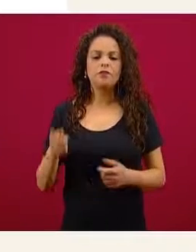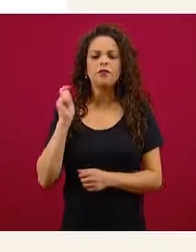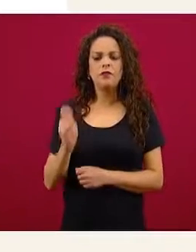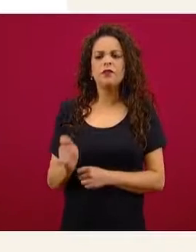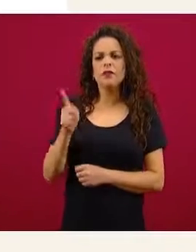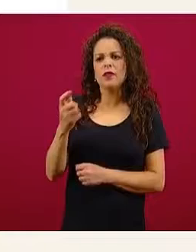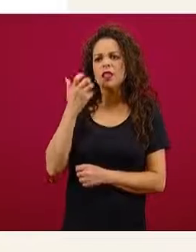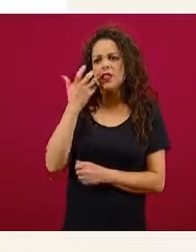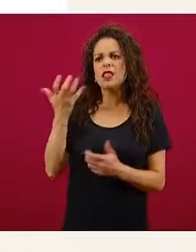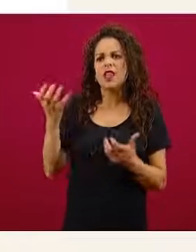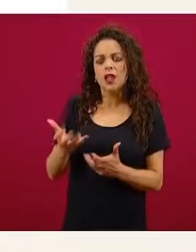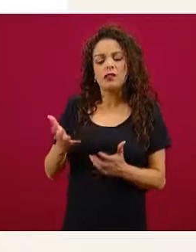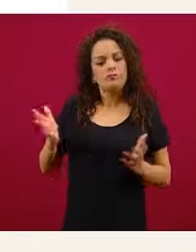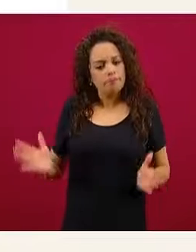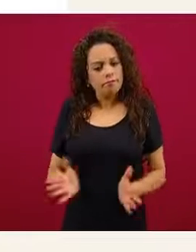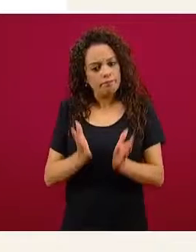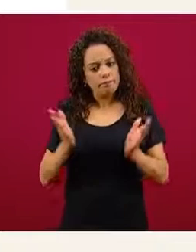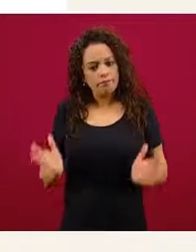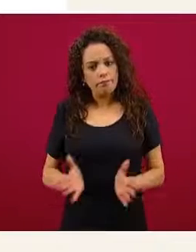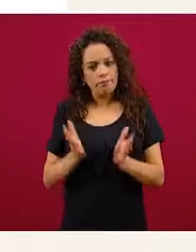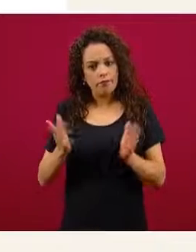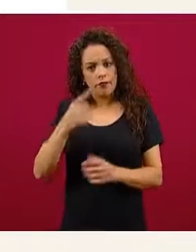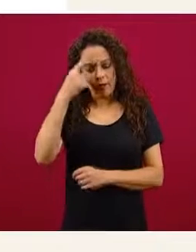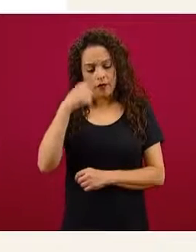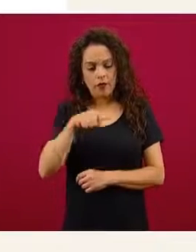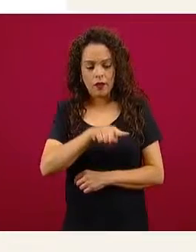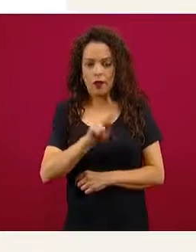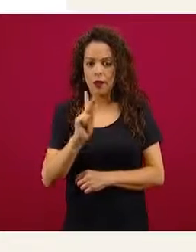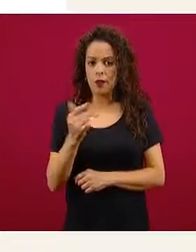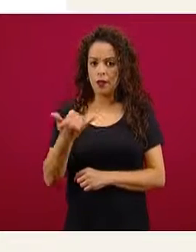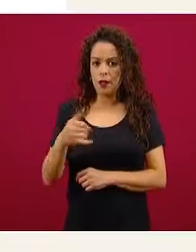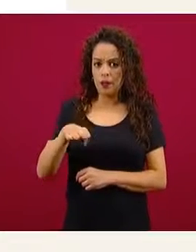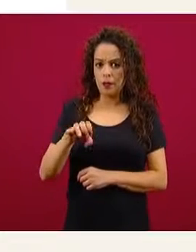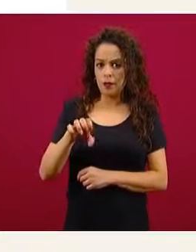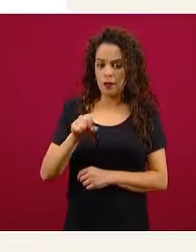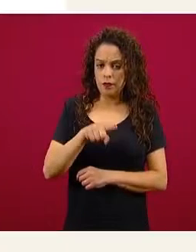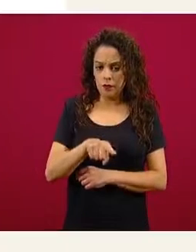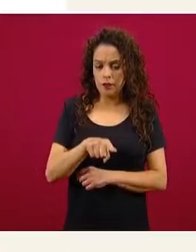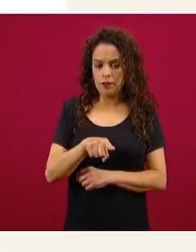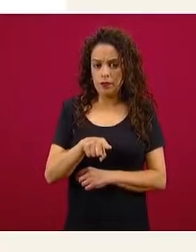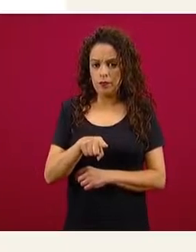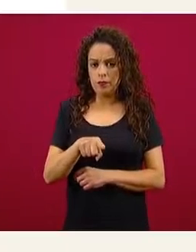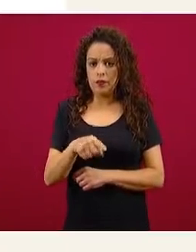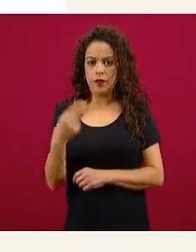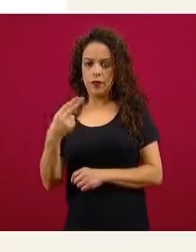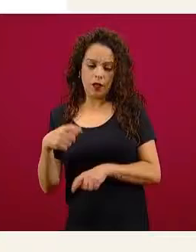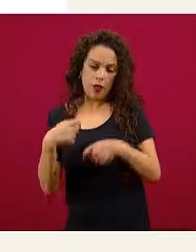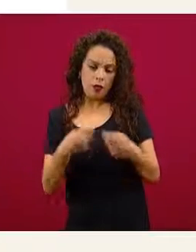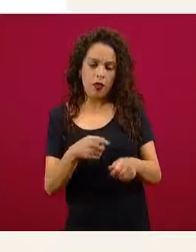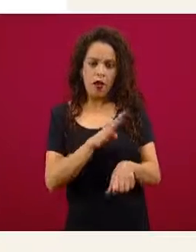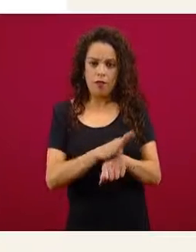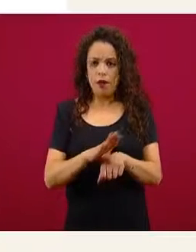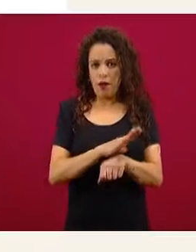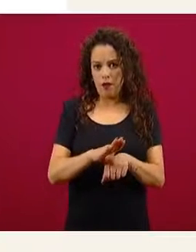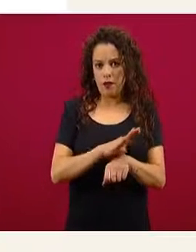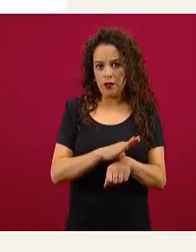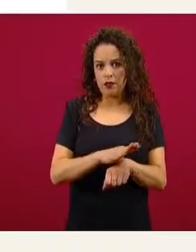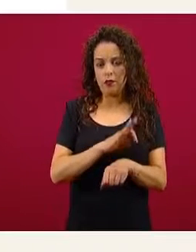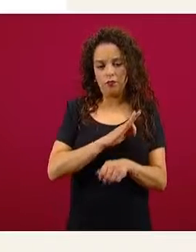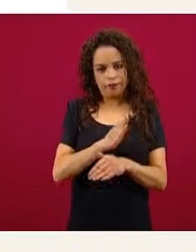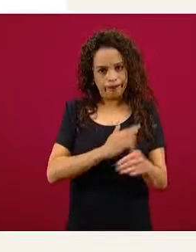e incrementar los activos de las pequeñas empresas a las que buscamos beneficiar. Y